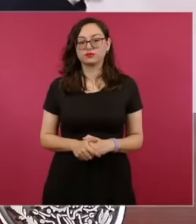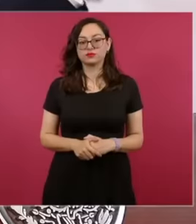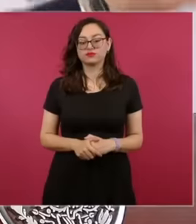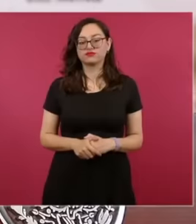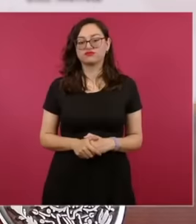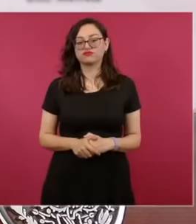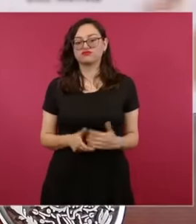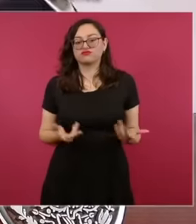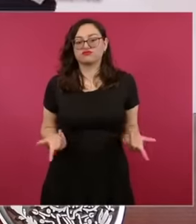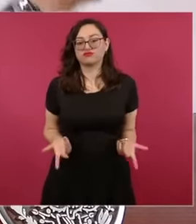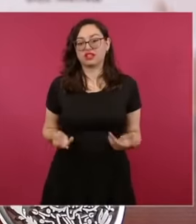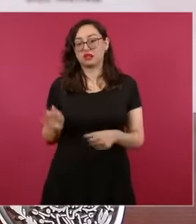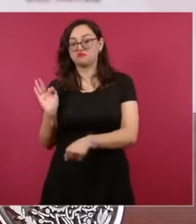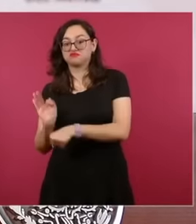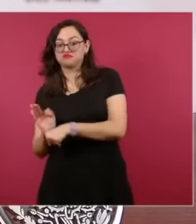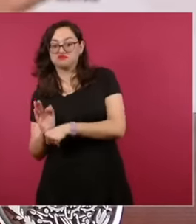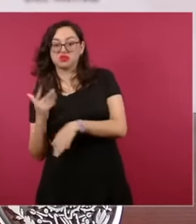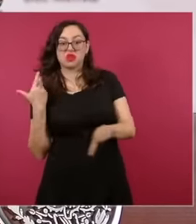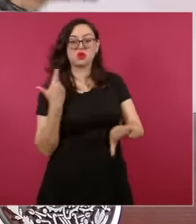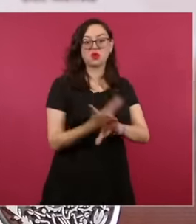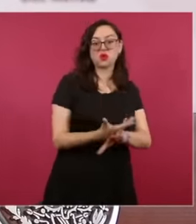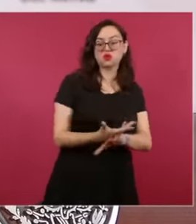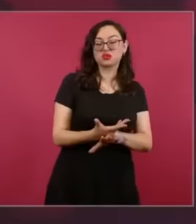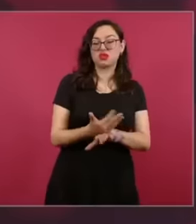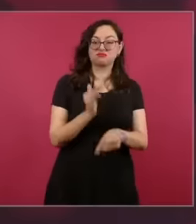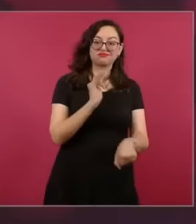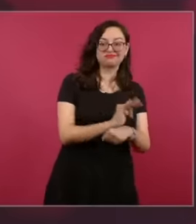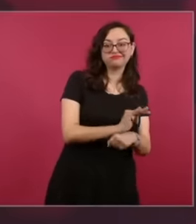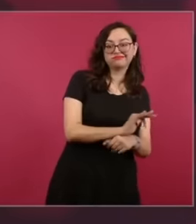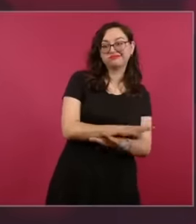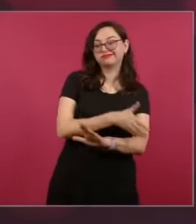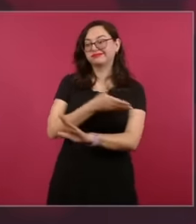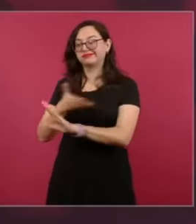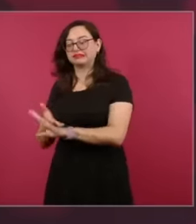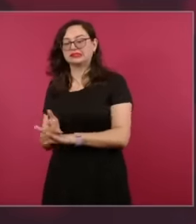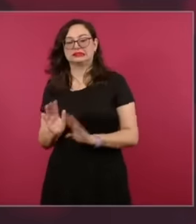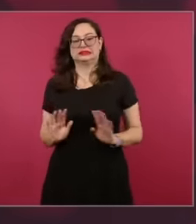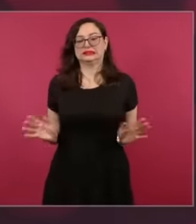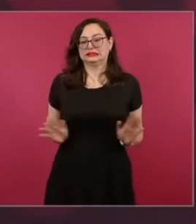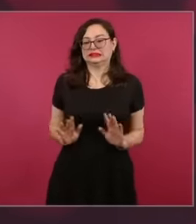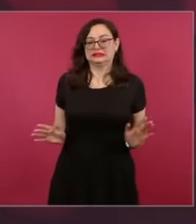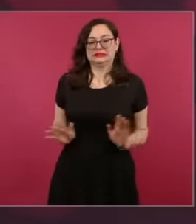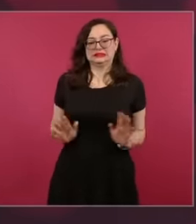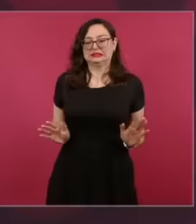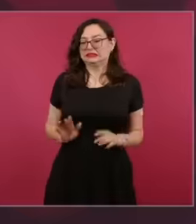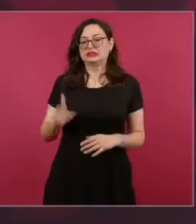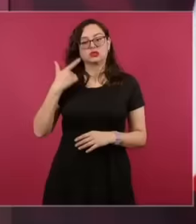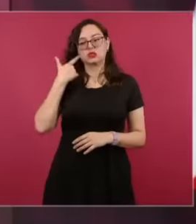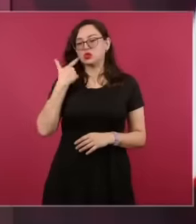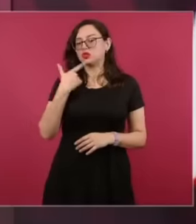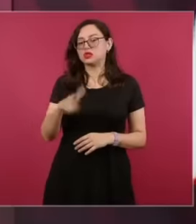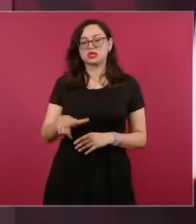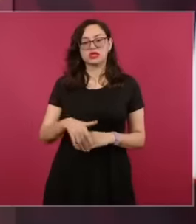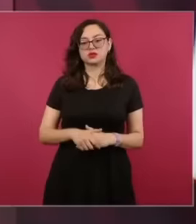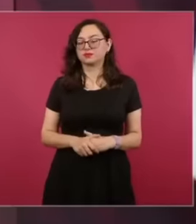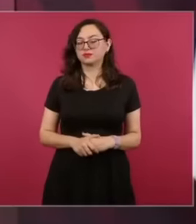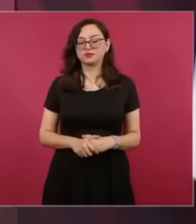inclinarme a favor de un grupo y en contra de otro. Entonces,